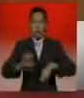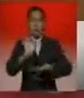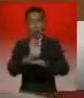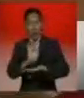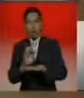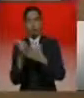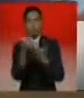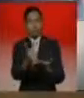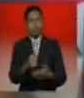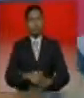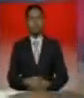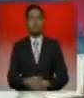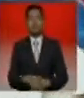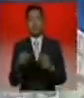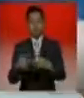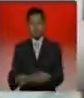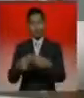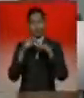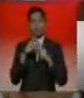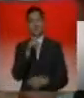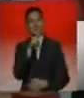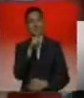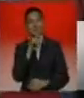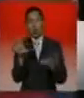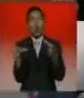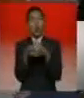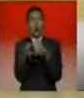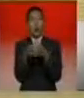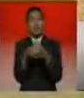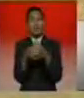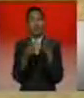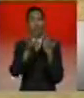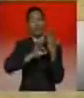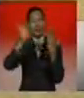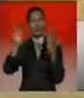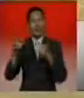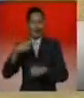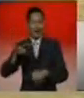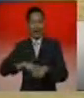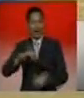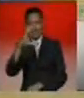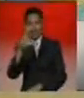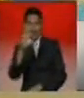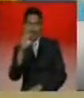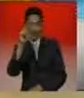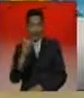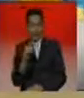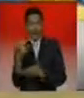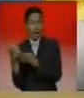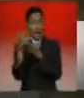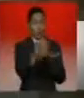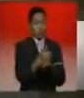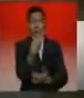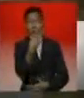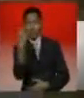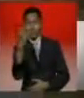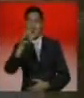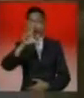el crédito lo otorgó la corporación financiera nacional y beneficiará a 339 familias